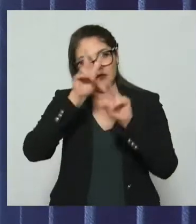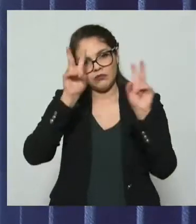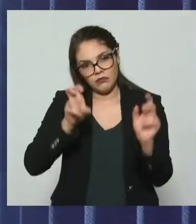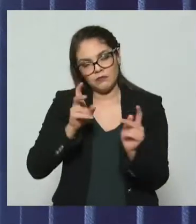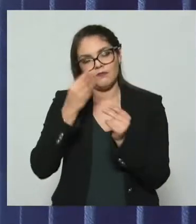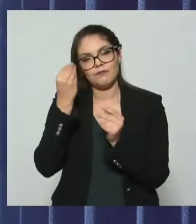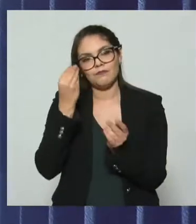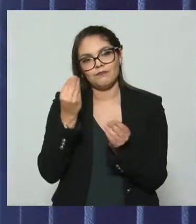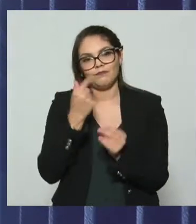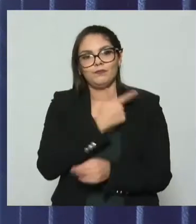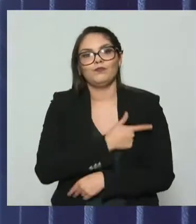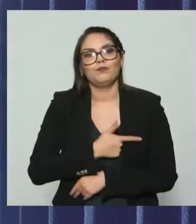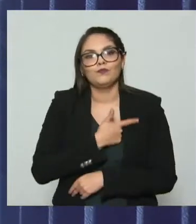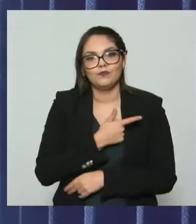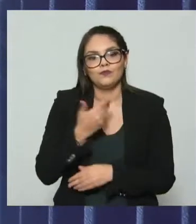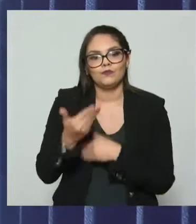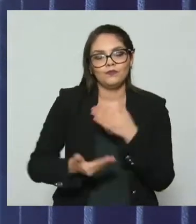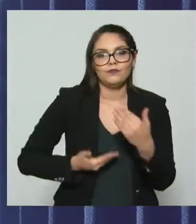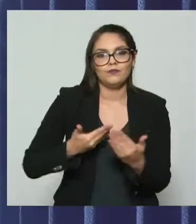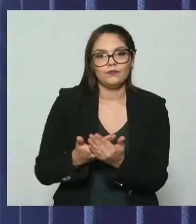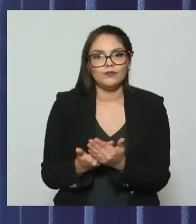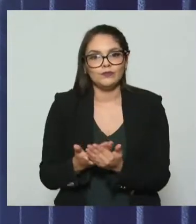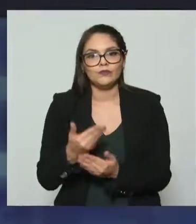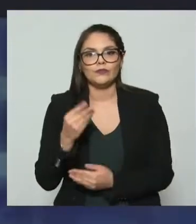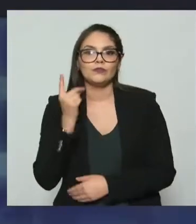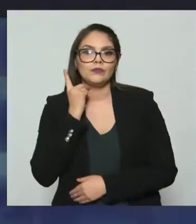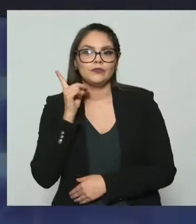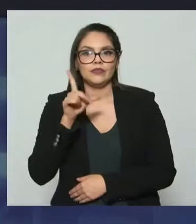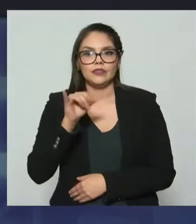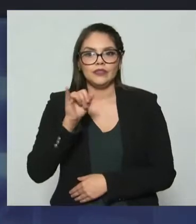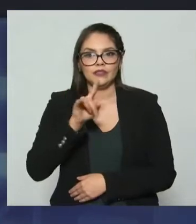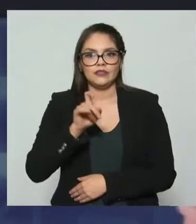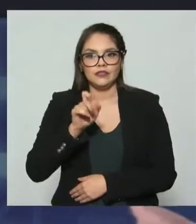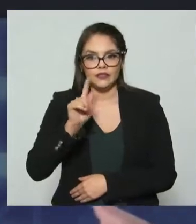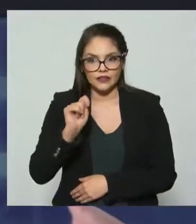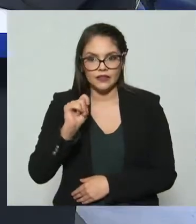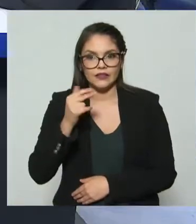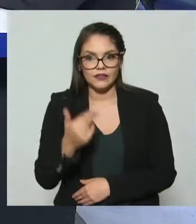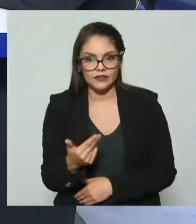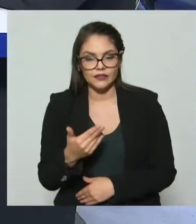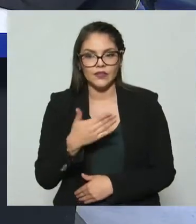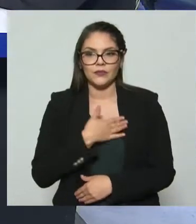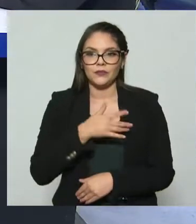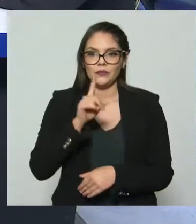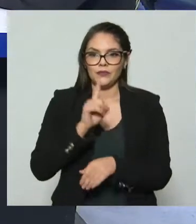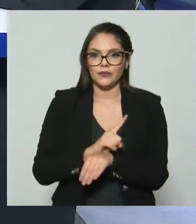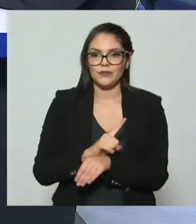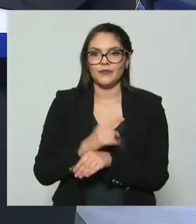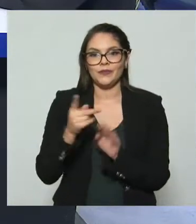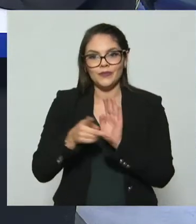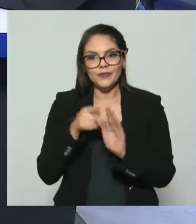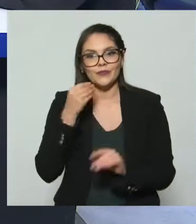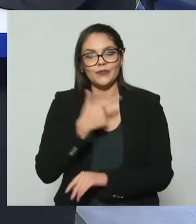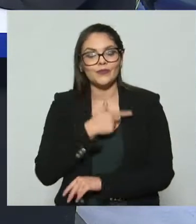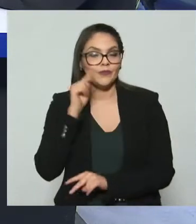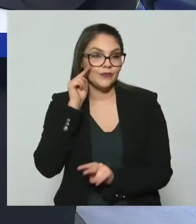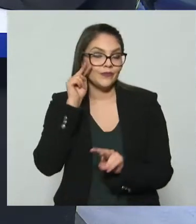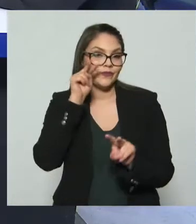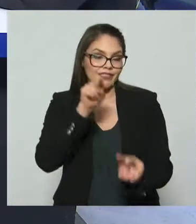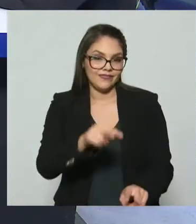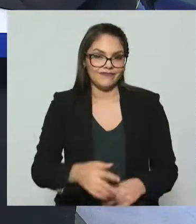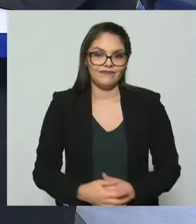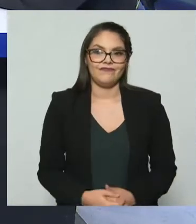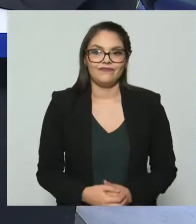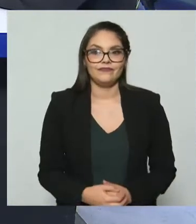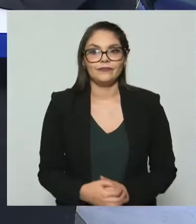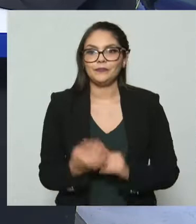me da muchísimo gusto presentarles a la diputada Lisette Clavel. Bienvenida, ¿qué tal? ¿Cómo estás, diputada? Mariana. Qué gusto verte de nuevo. Igualmente, gracias.